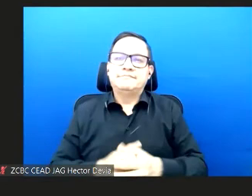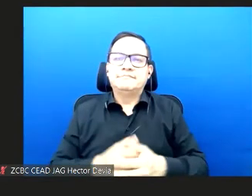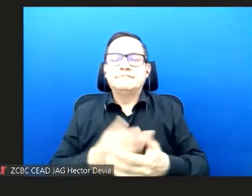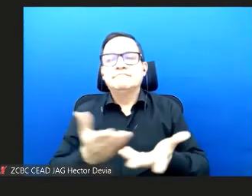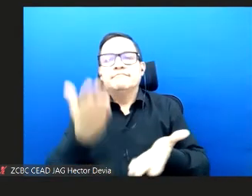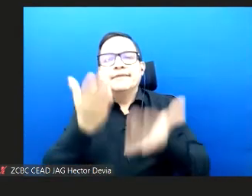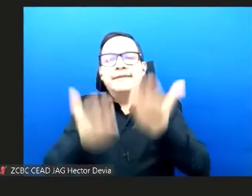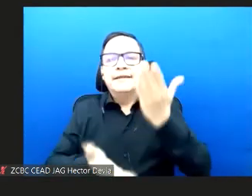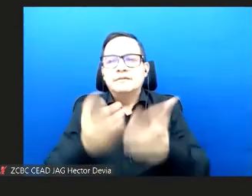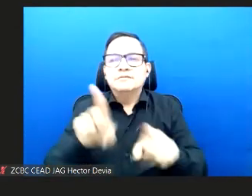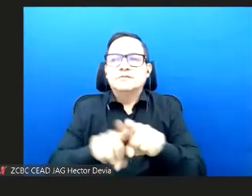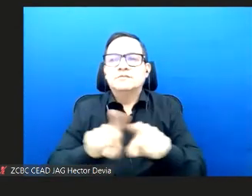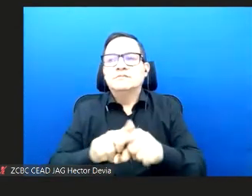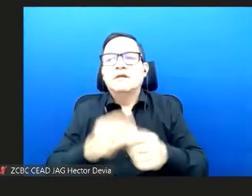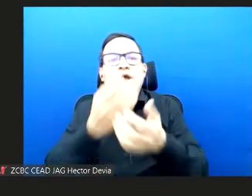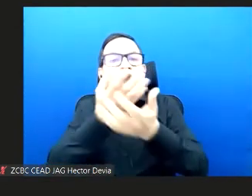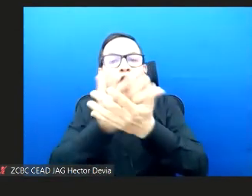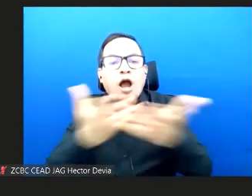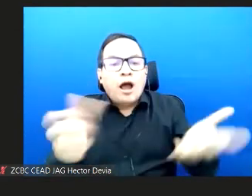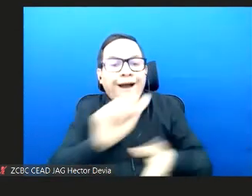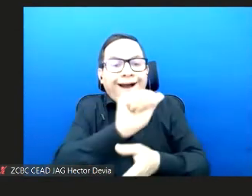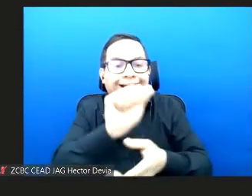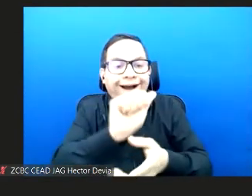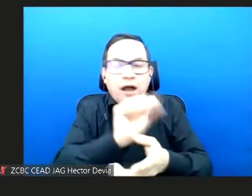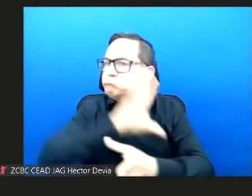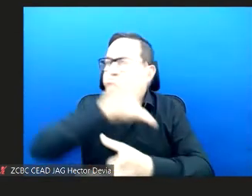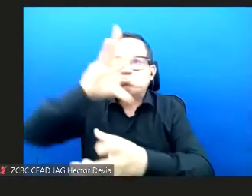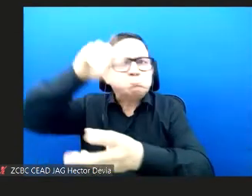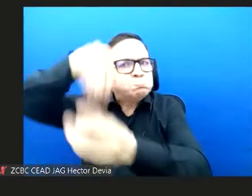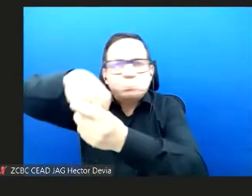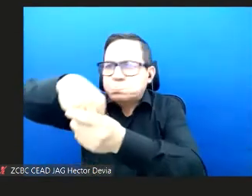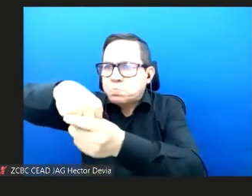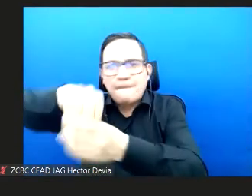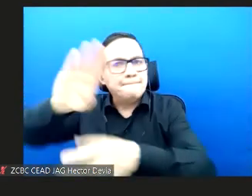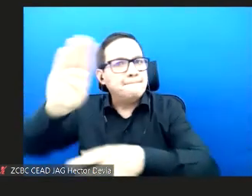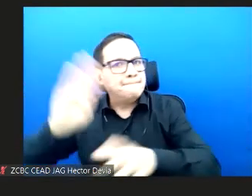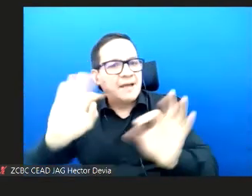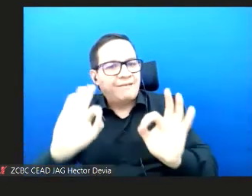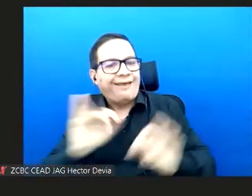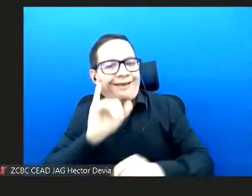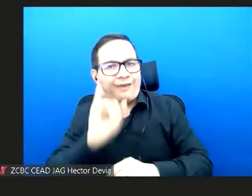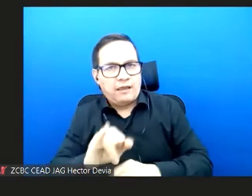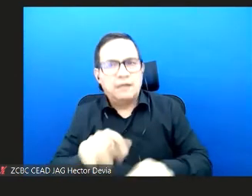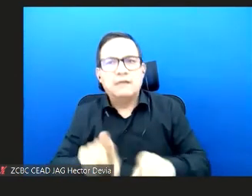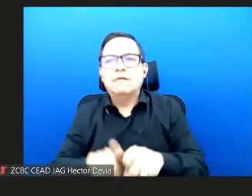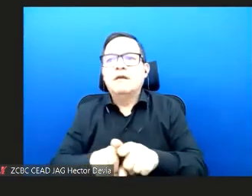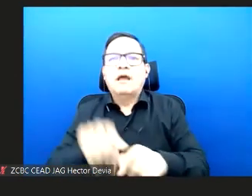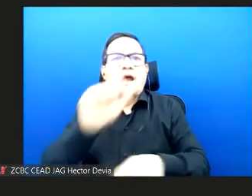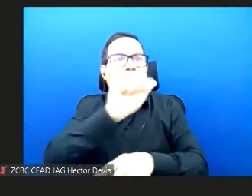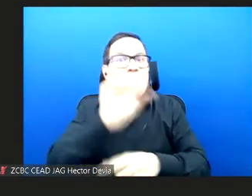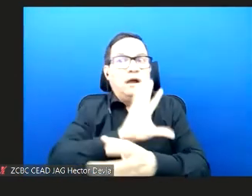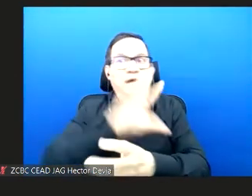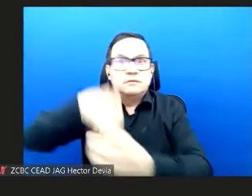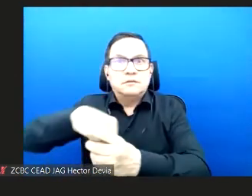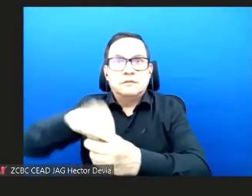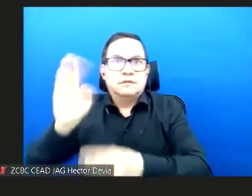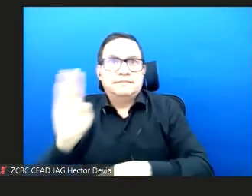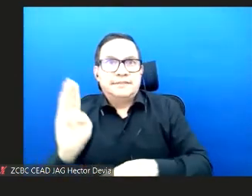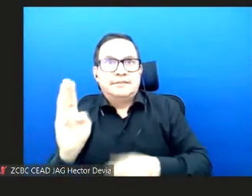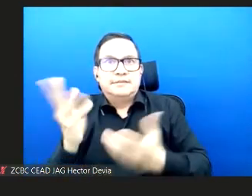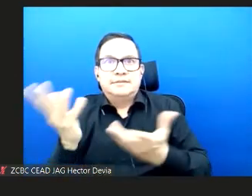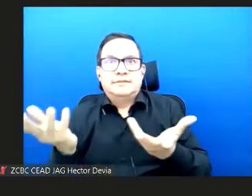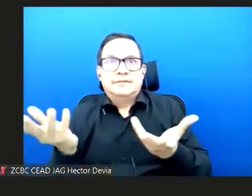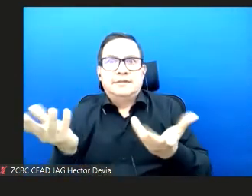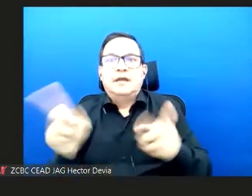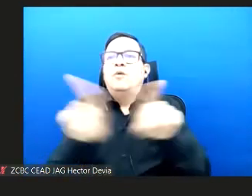los llamamos elementos de A que no pertenecen a B. Entonces, A que no pertenece a B